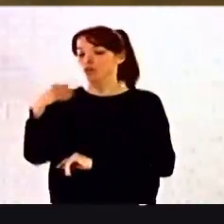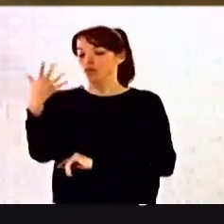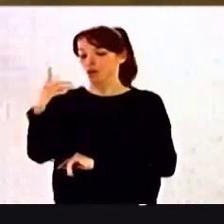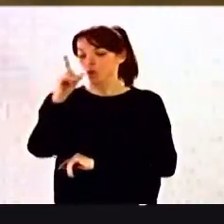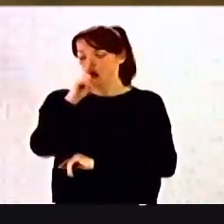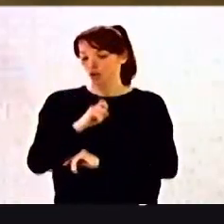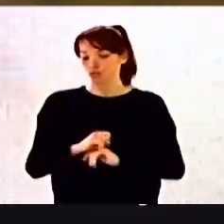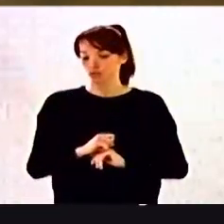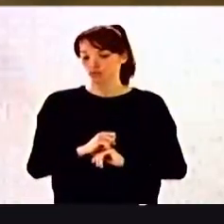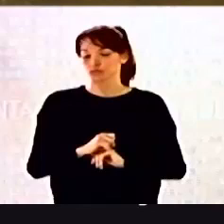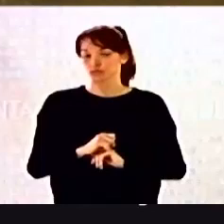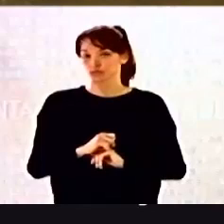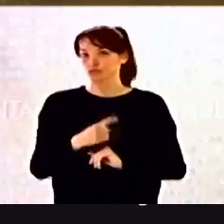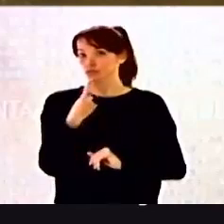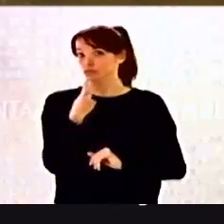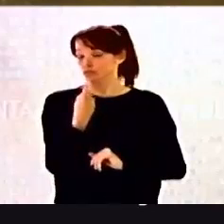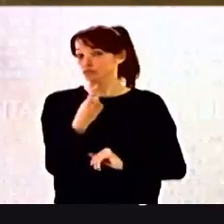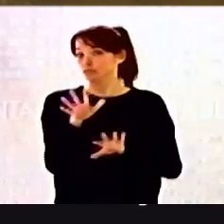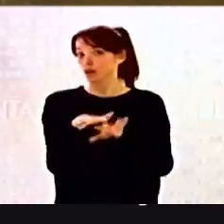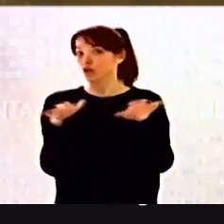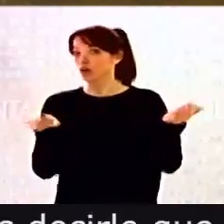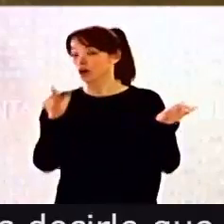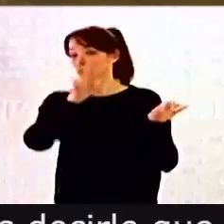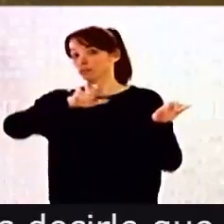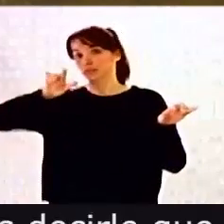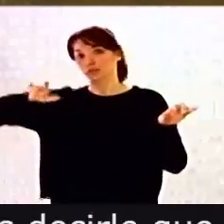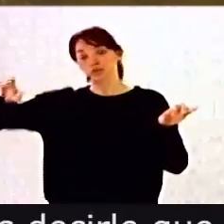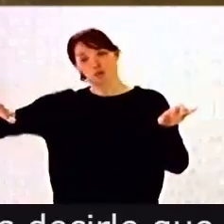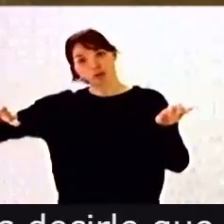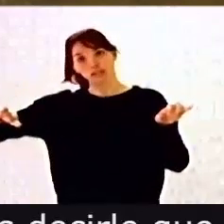años, decirle que la mayoría de las personas que están